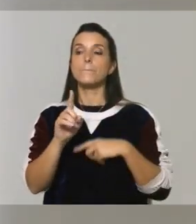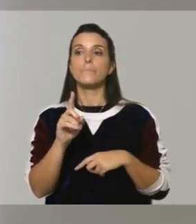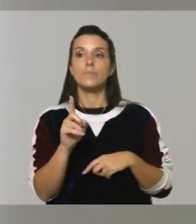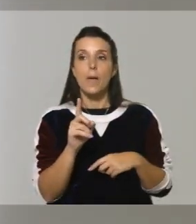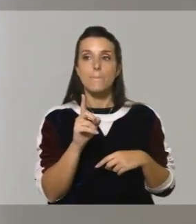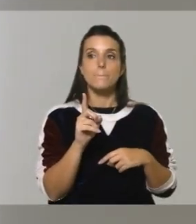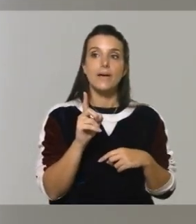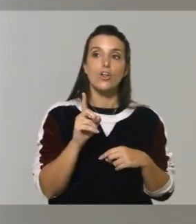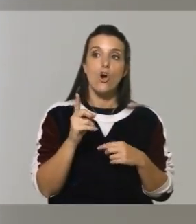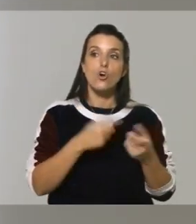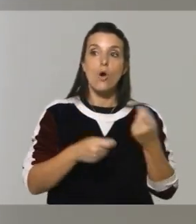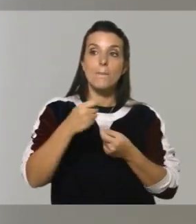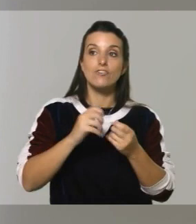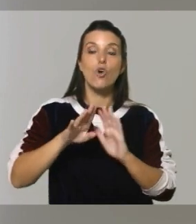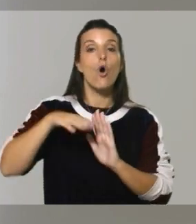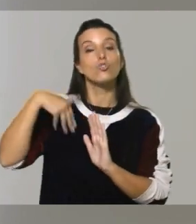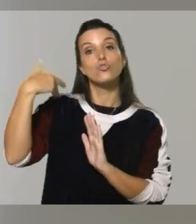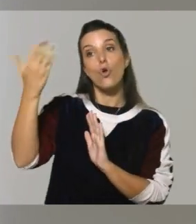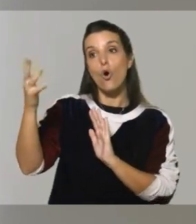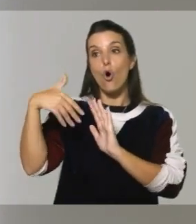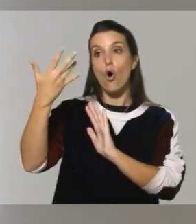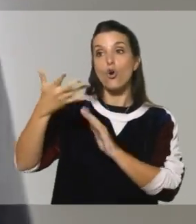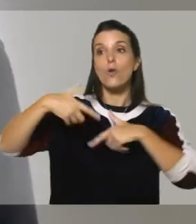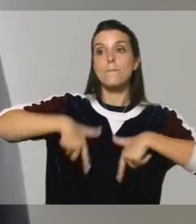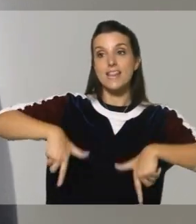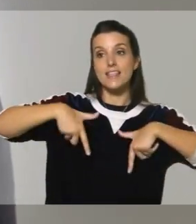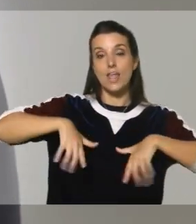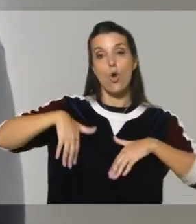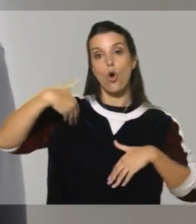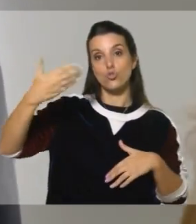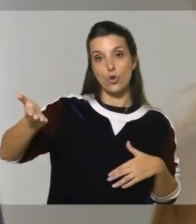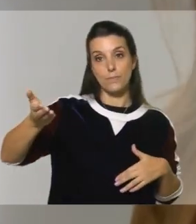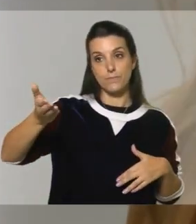no el comercio está en otro en otro ministerio